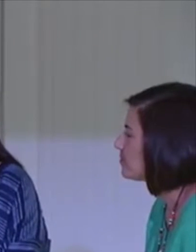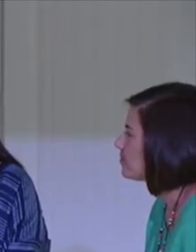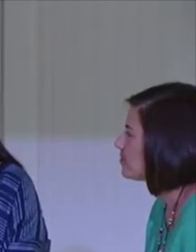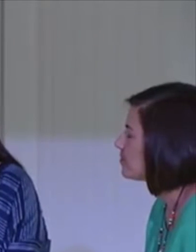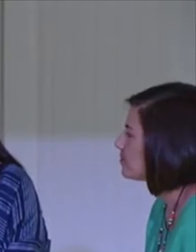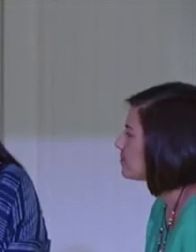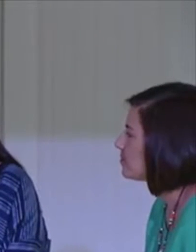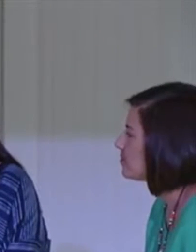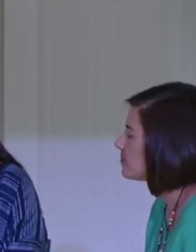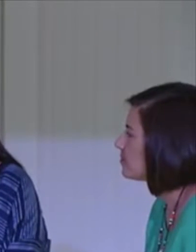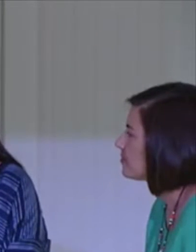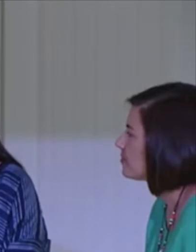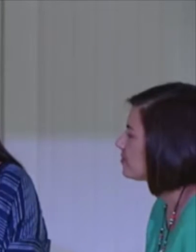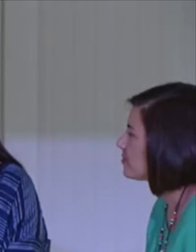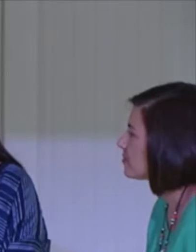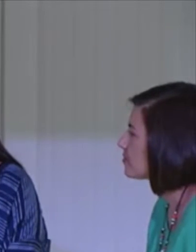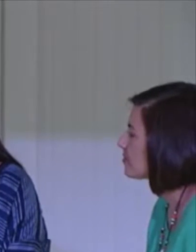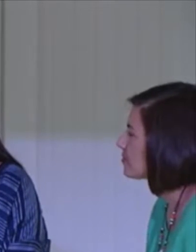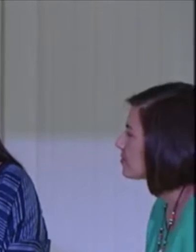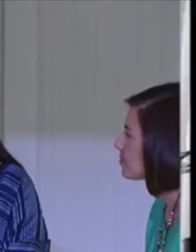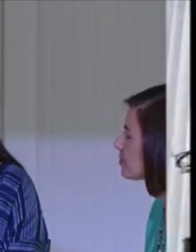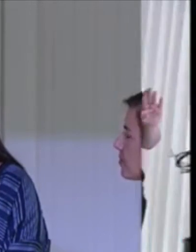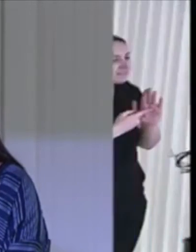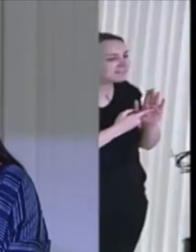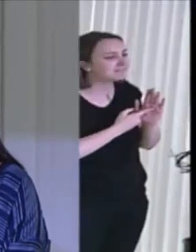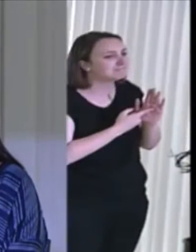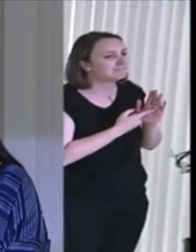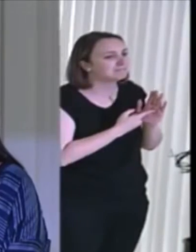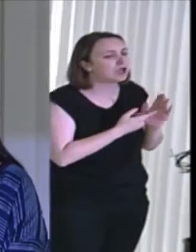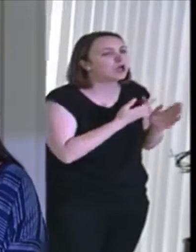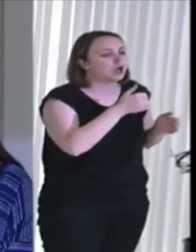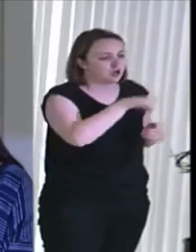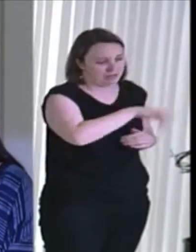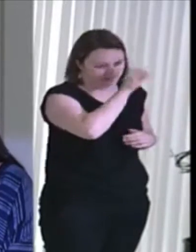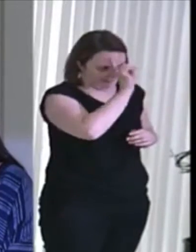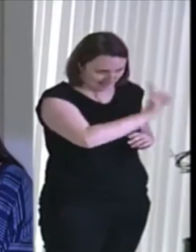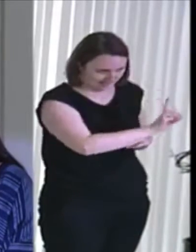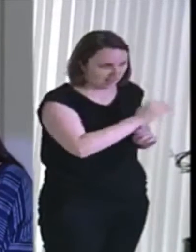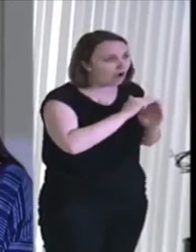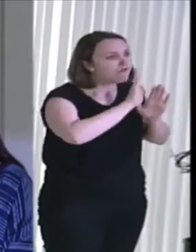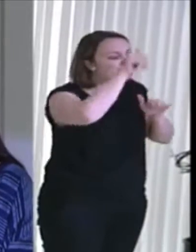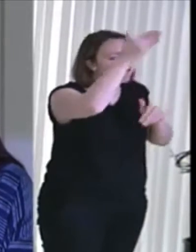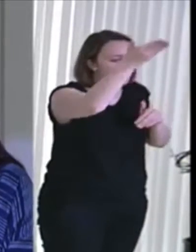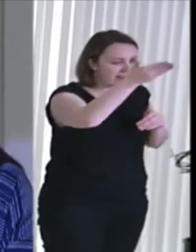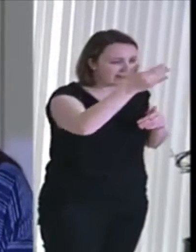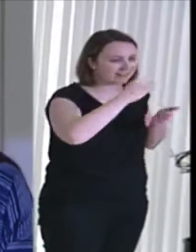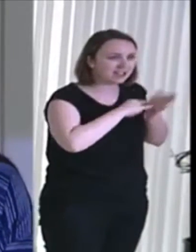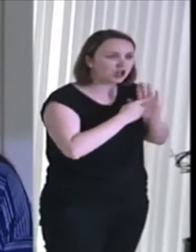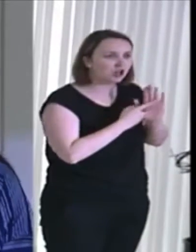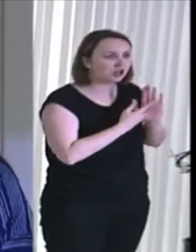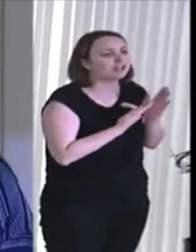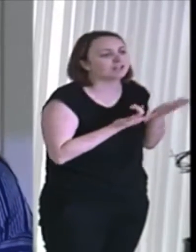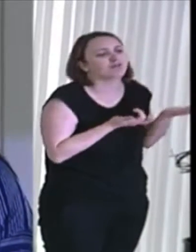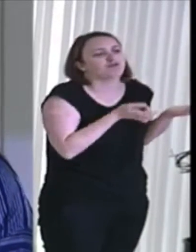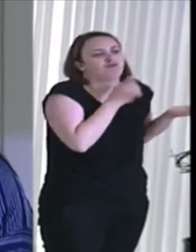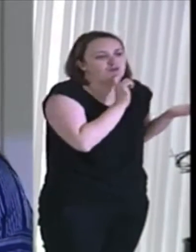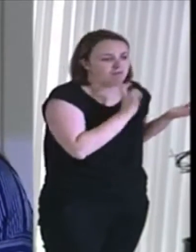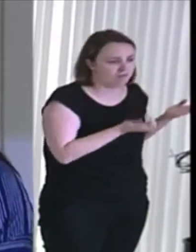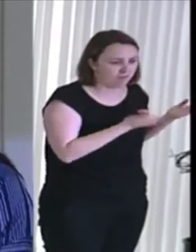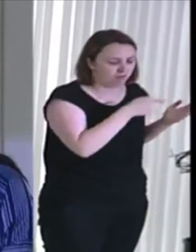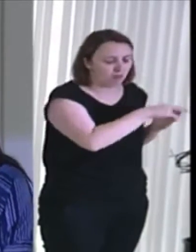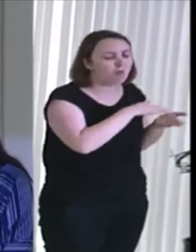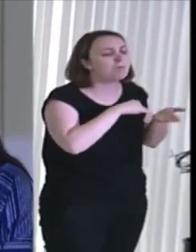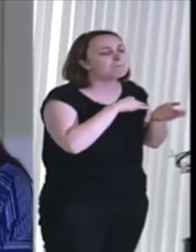¿Qué ha sido para ti la tecnología? No solo aquí en Madrid, sino fuera, para emprender. Cuéntanos un poco de tu